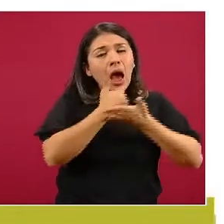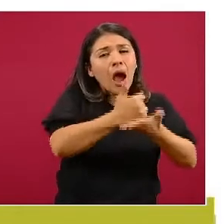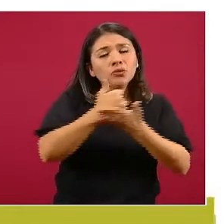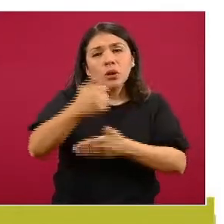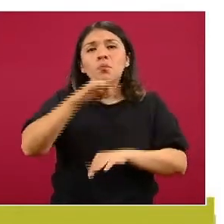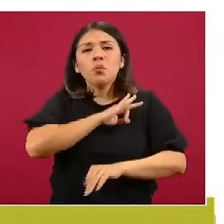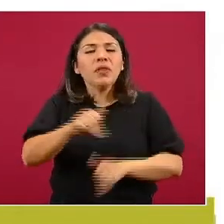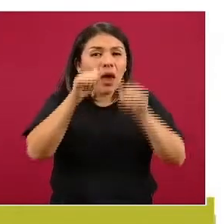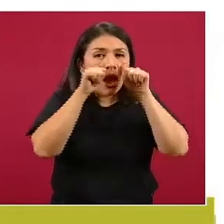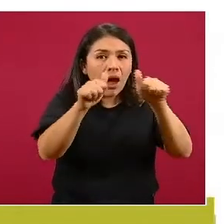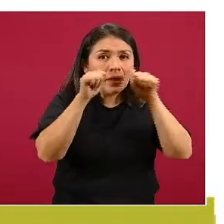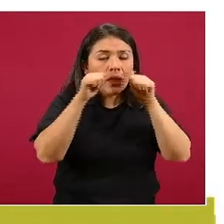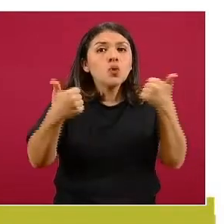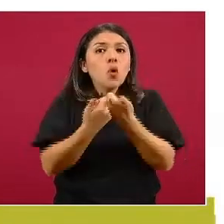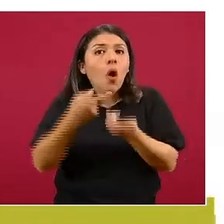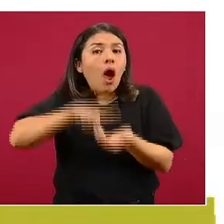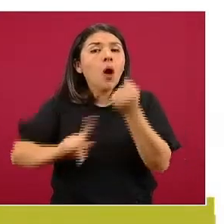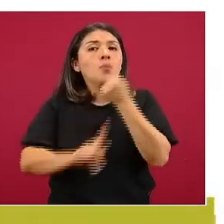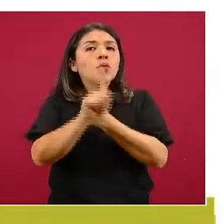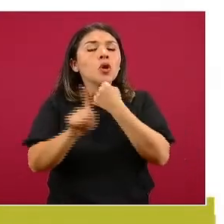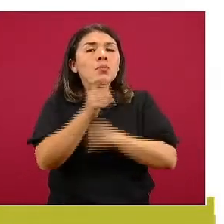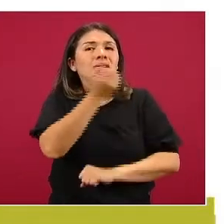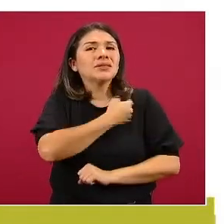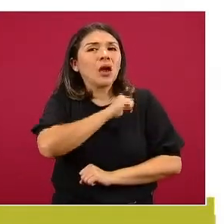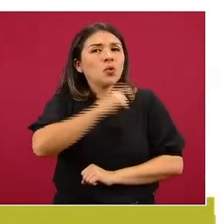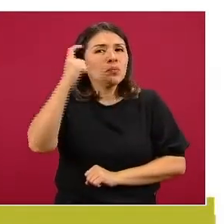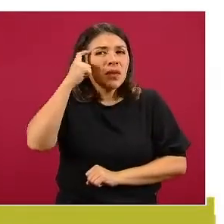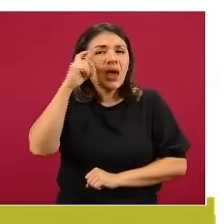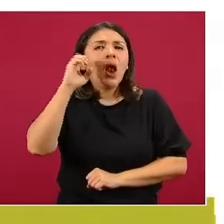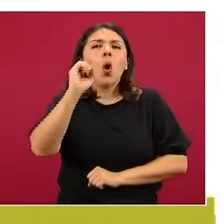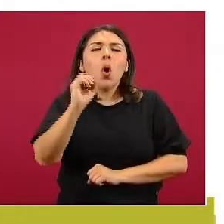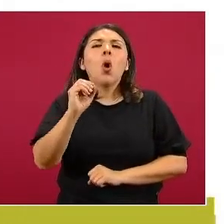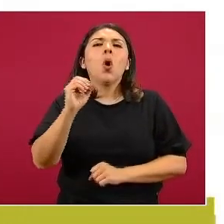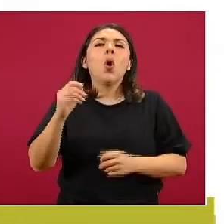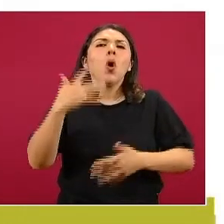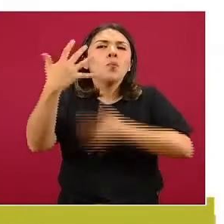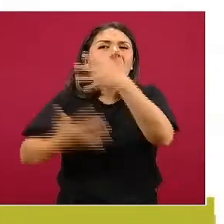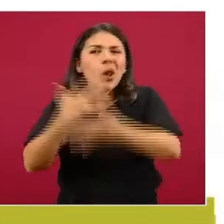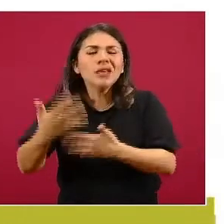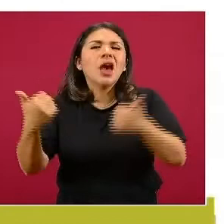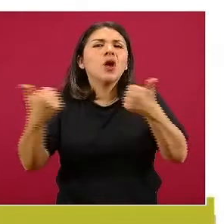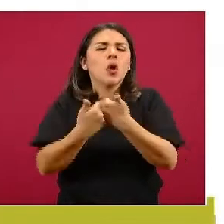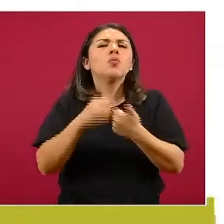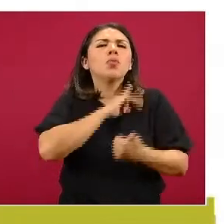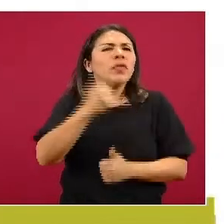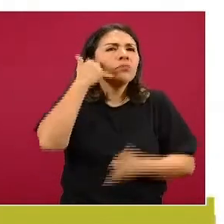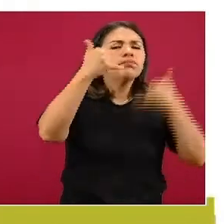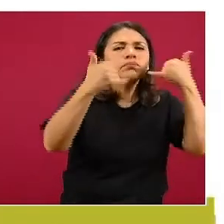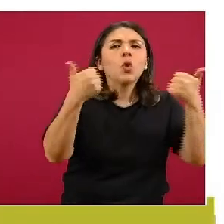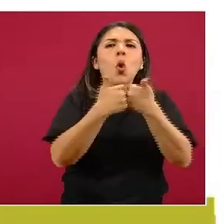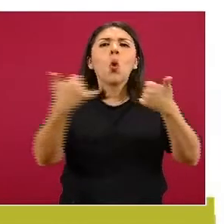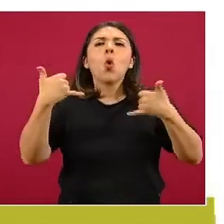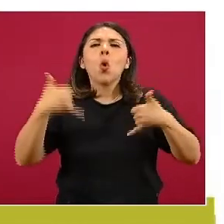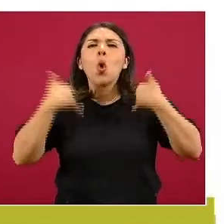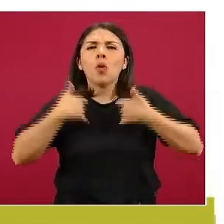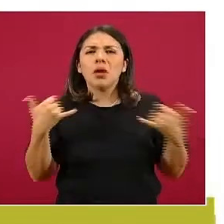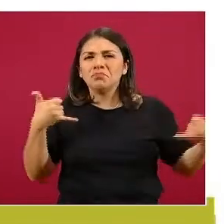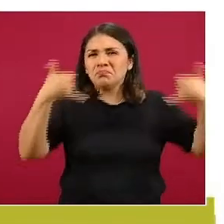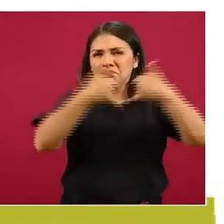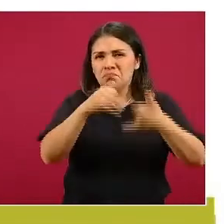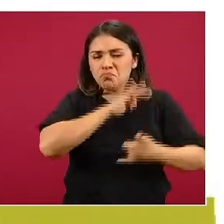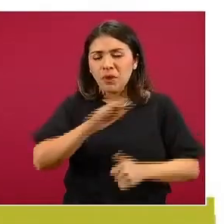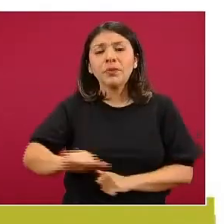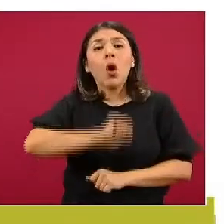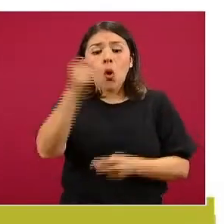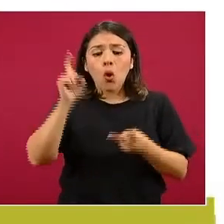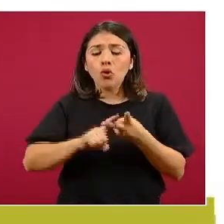dar atención en problemas de salud mental y también consumo y violencias de joven a joven a través de una plataforma. Otro programa que ha trabajado